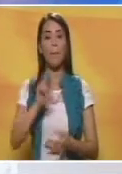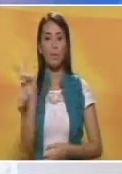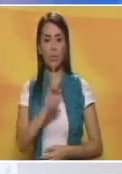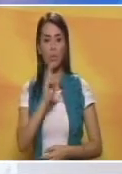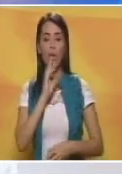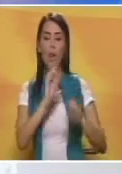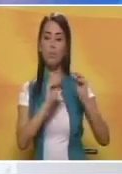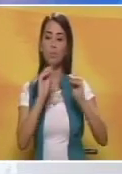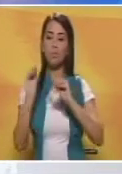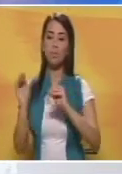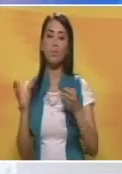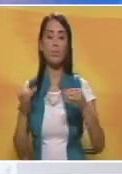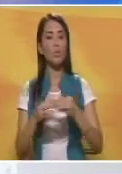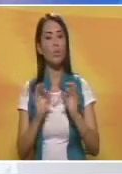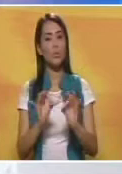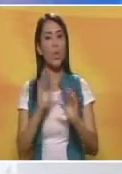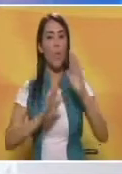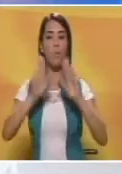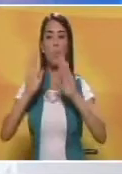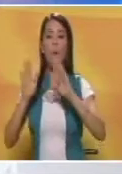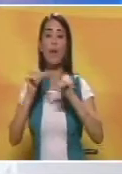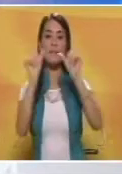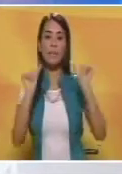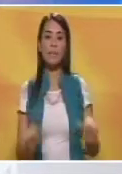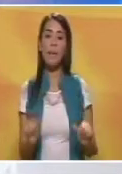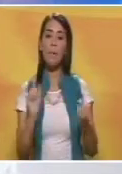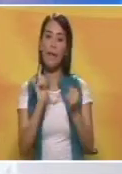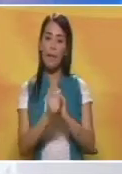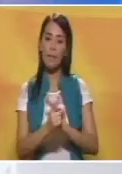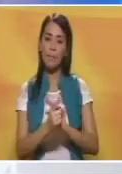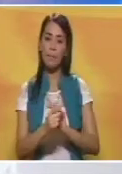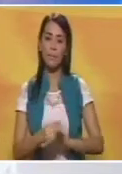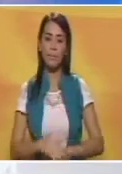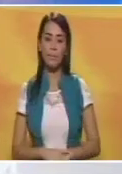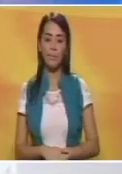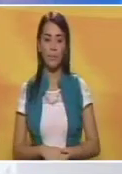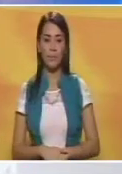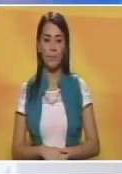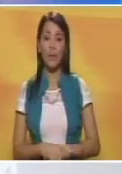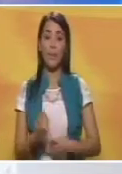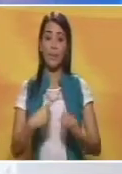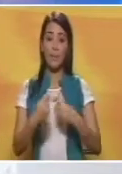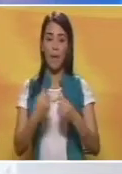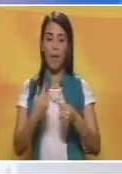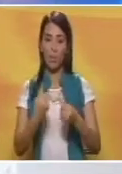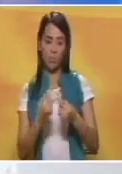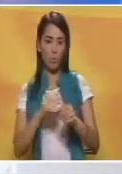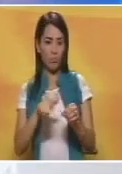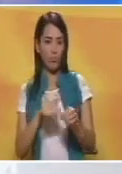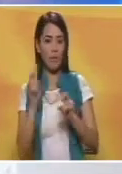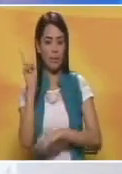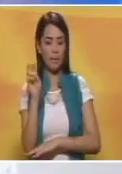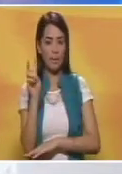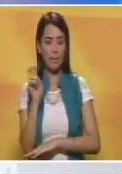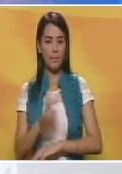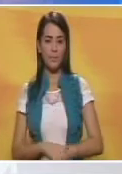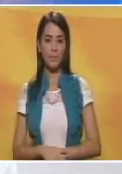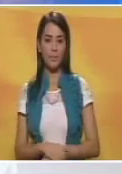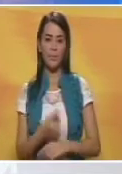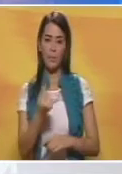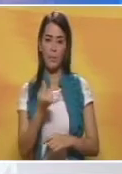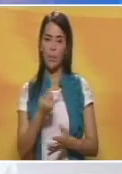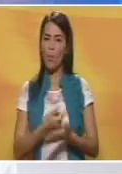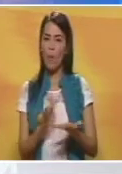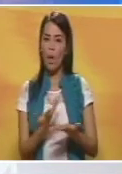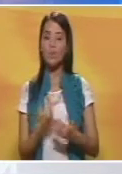convocó a la decimonovena subasta del sistema de tipo de cambio complementario o flotante de mercado de icon para este viernes cuyo monto mínimo de